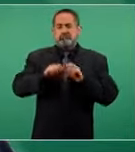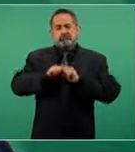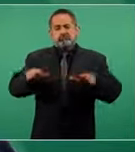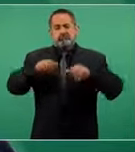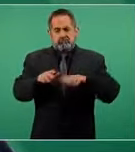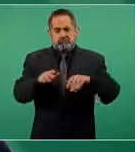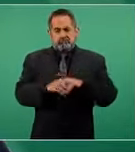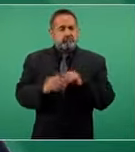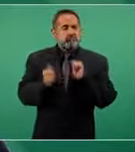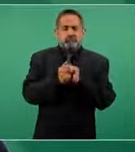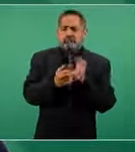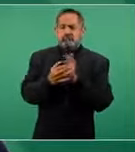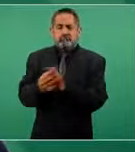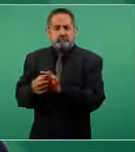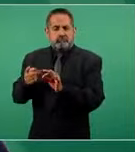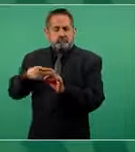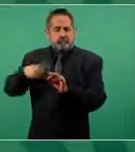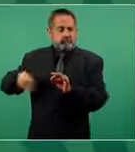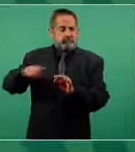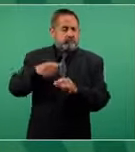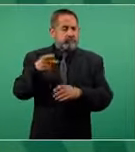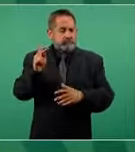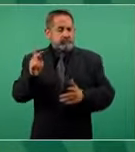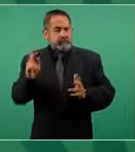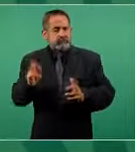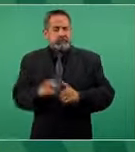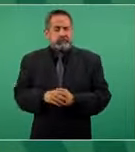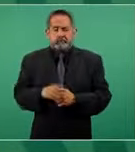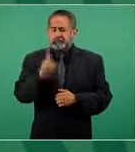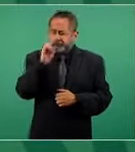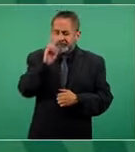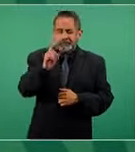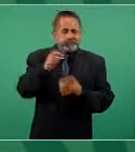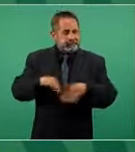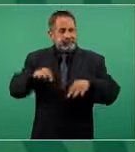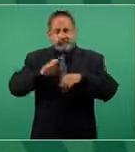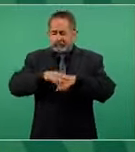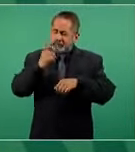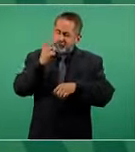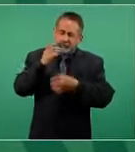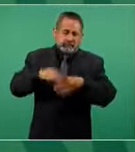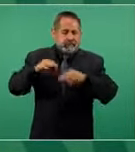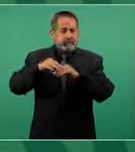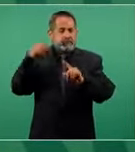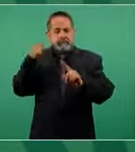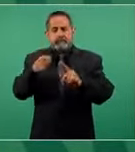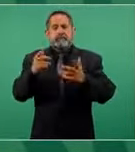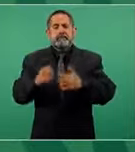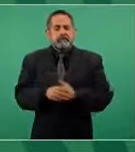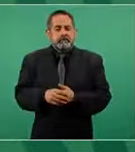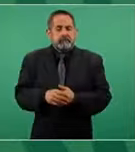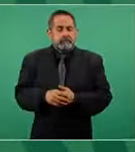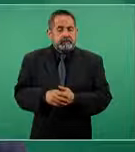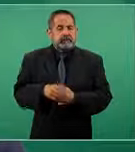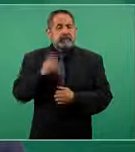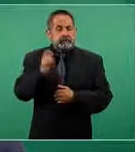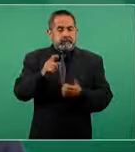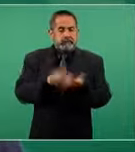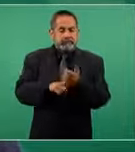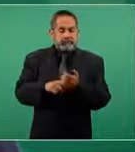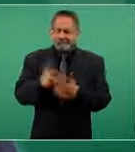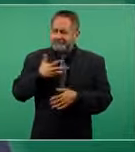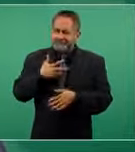cercano a la gente. Pero lo más importante todavía es que se cuenta con las